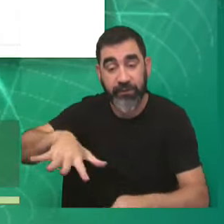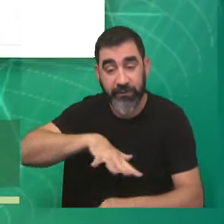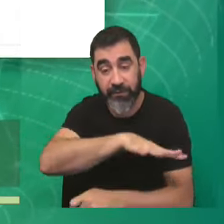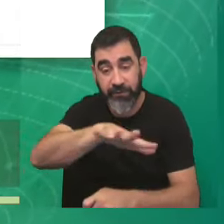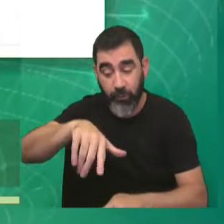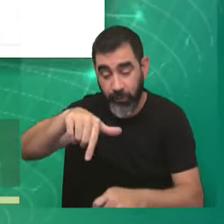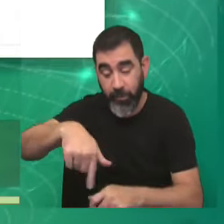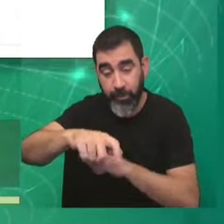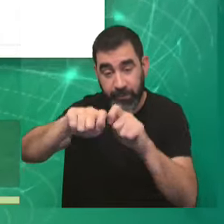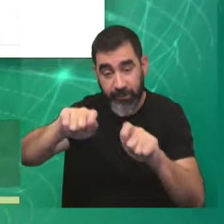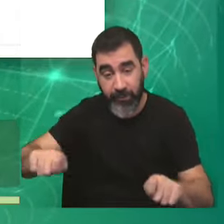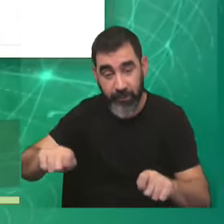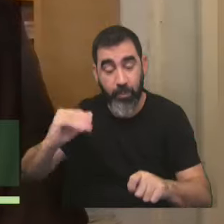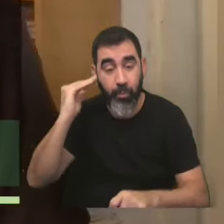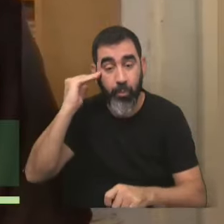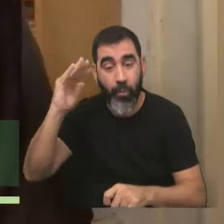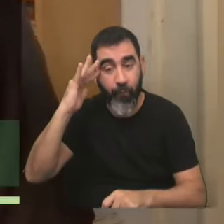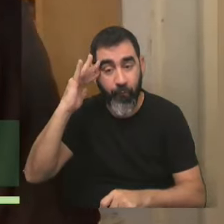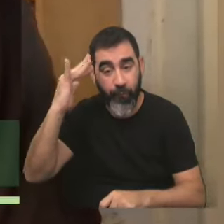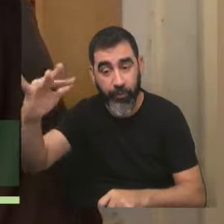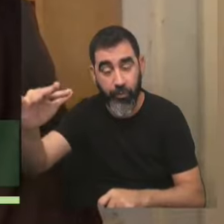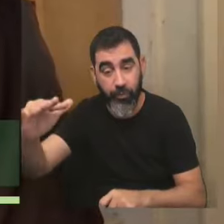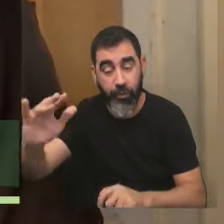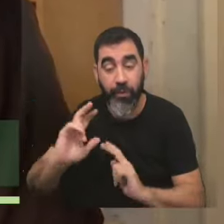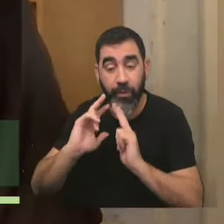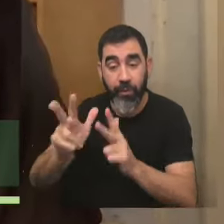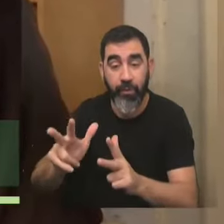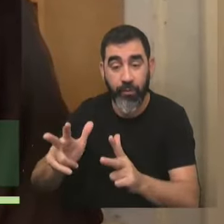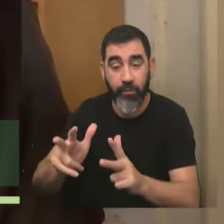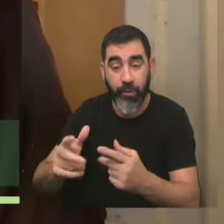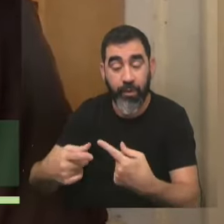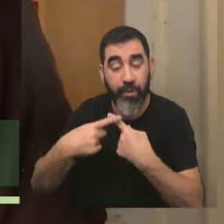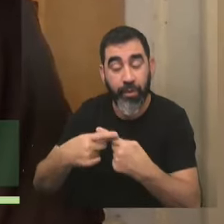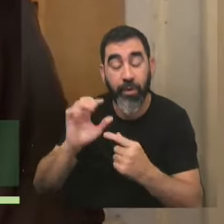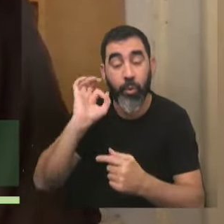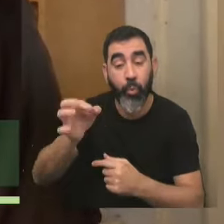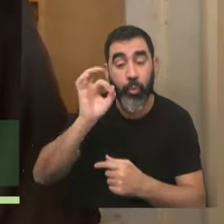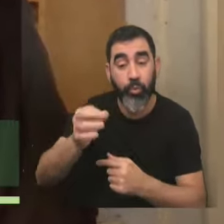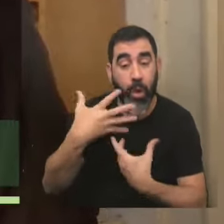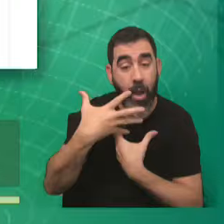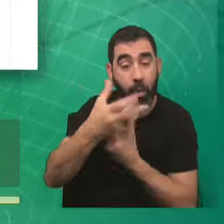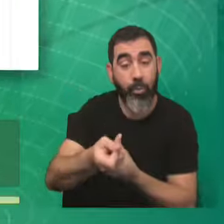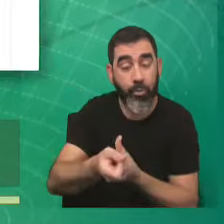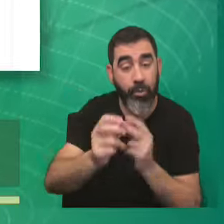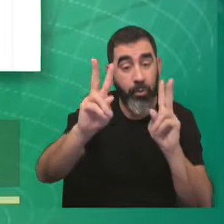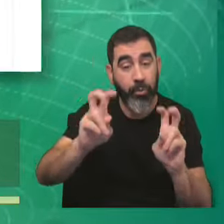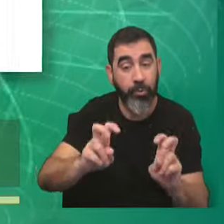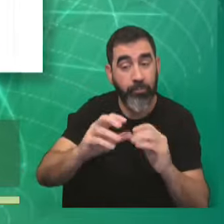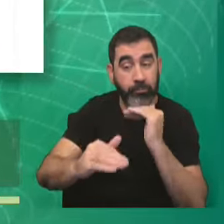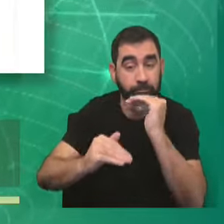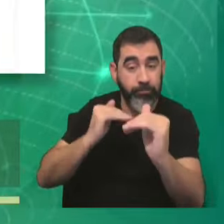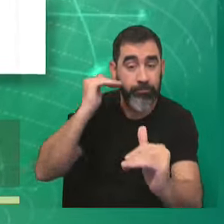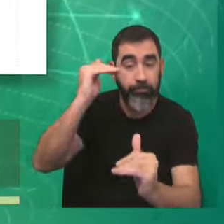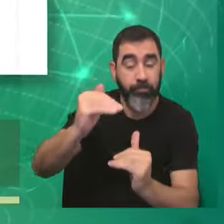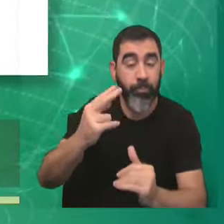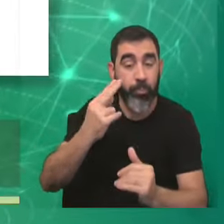plantea el pnt el profesor de filosofía Pablo Romero sostuvo que lo que está en discusión en octubre es apoyar una cuestión que está un escalón por arriba